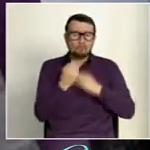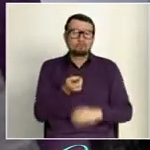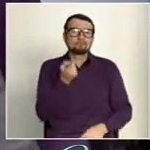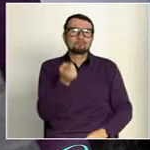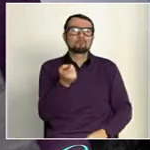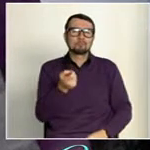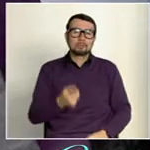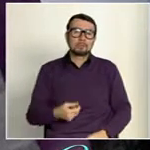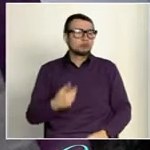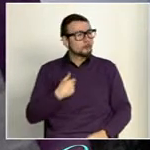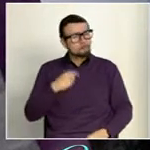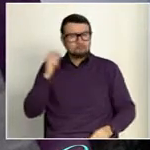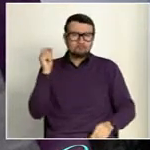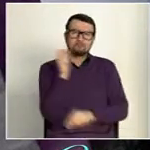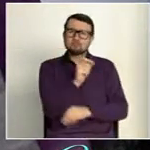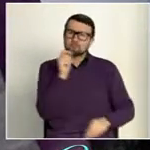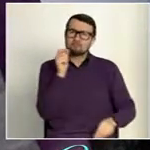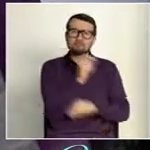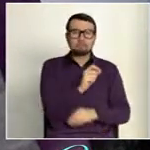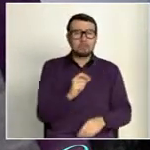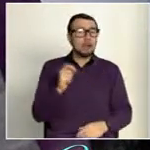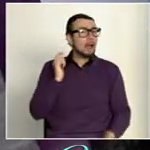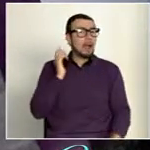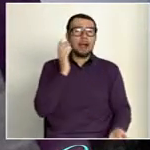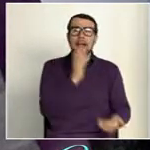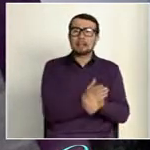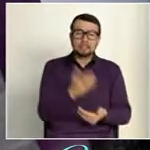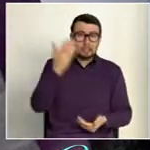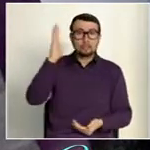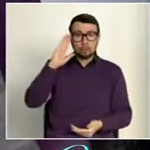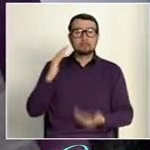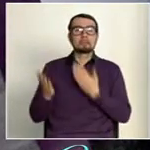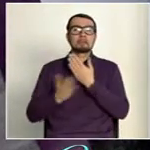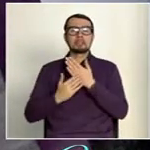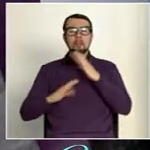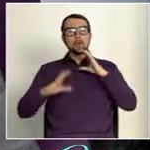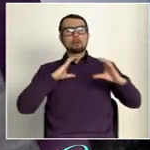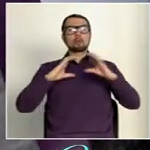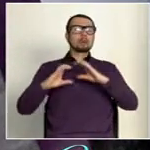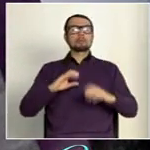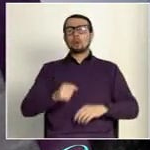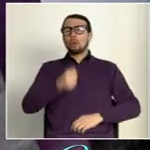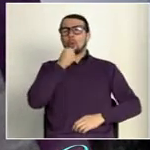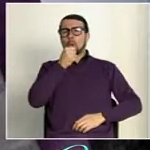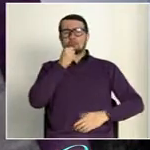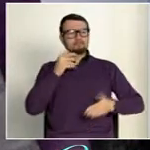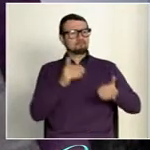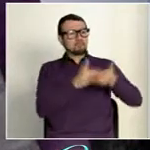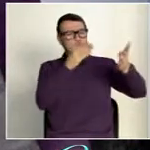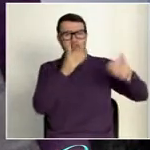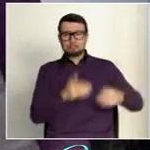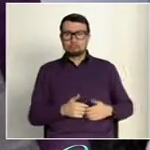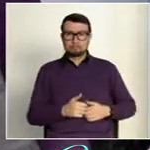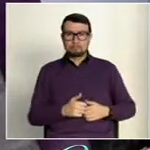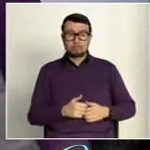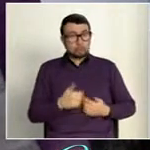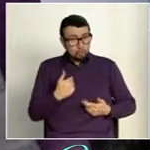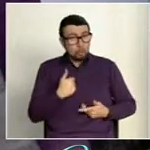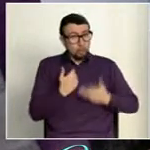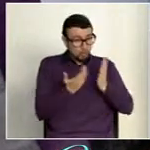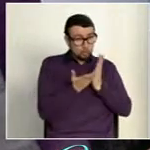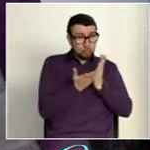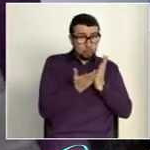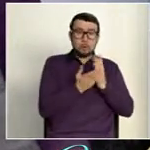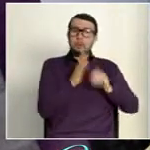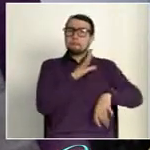cansaré de decir hasta que Dios me permita estar en los medios de comunicación. Es ilógico que yo estudie medicina